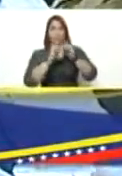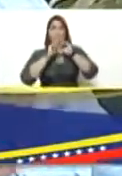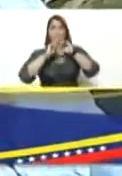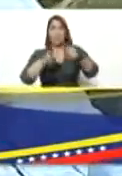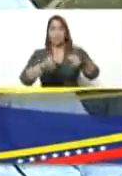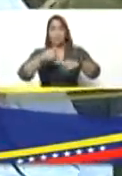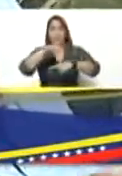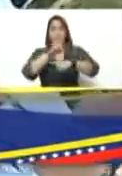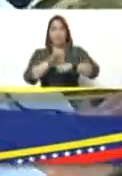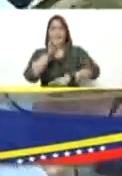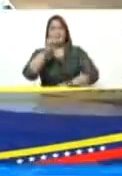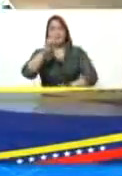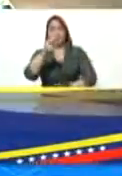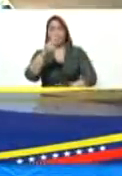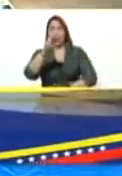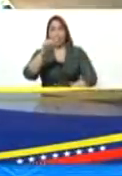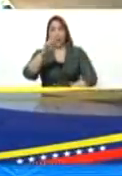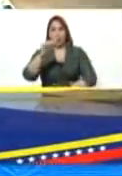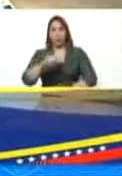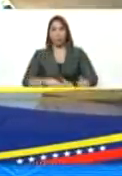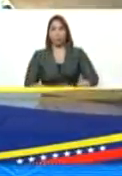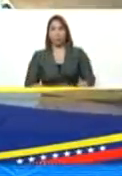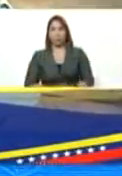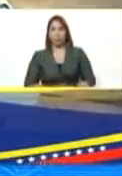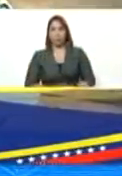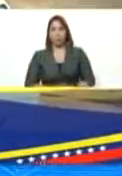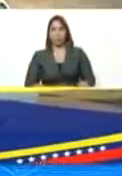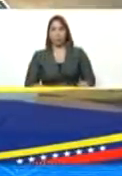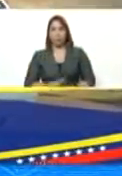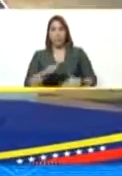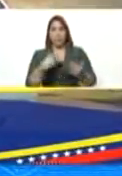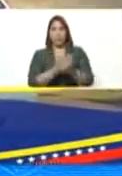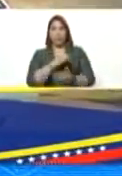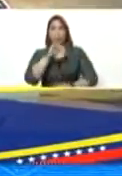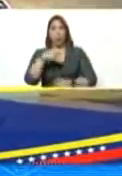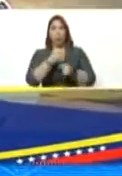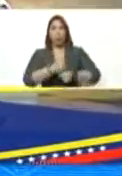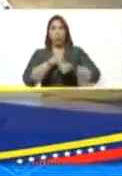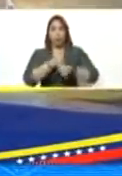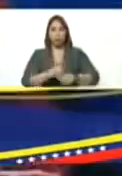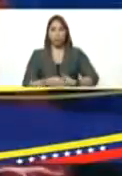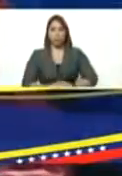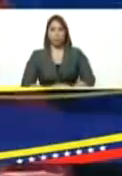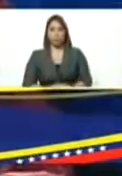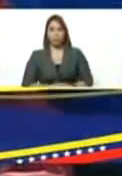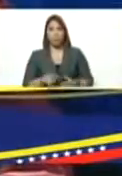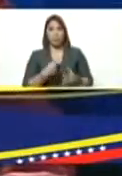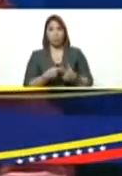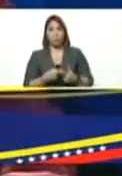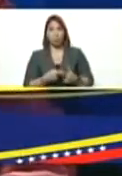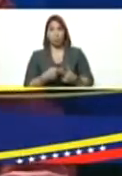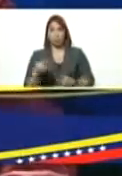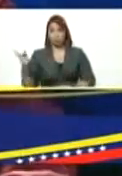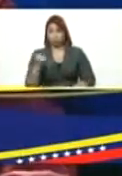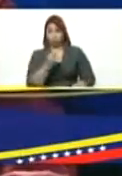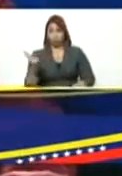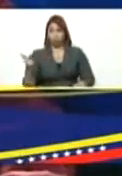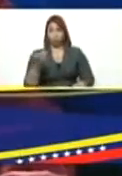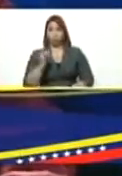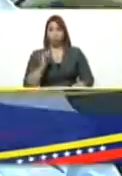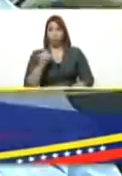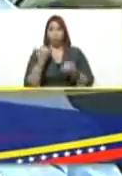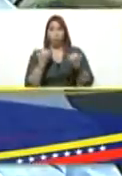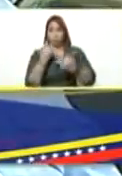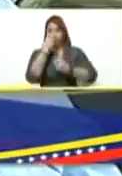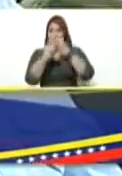avenida principal para subir de La Yaguara al Junquito. Entonces por eso ellos están aquí. Vamos a echar un